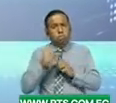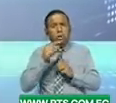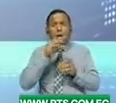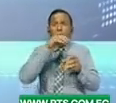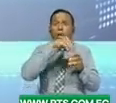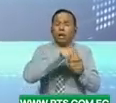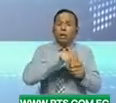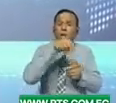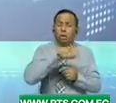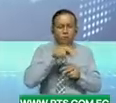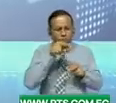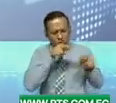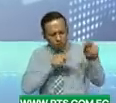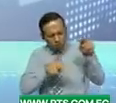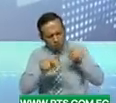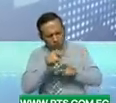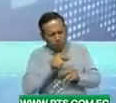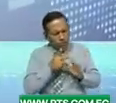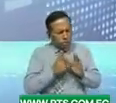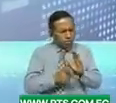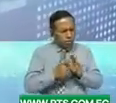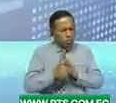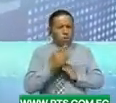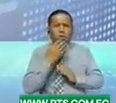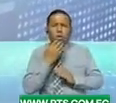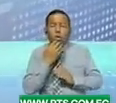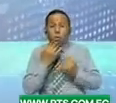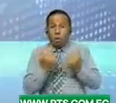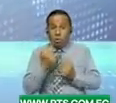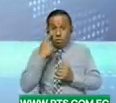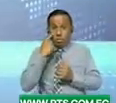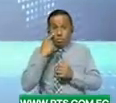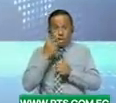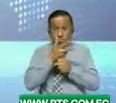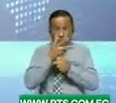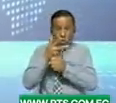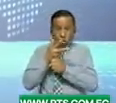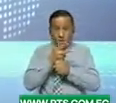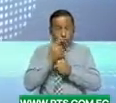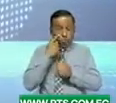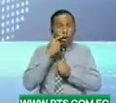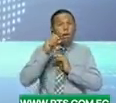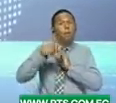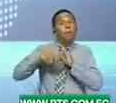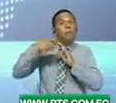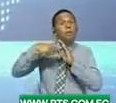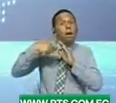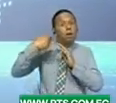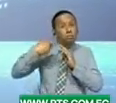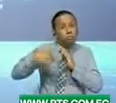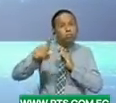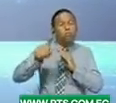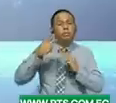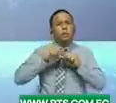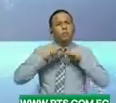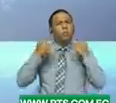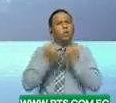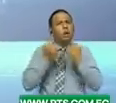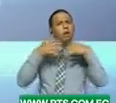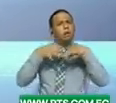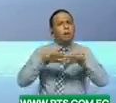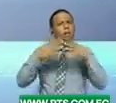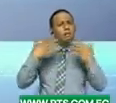realizando verificaciones de qué es lo que sucedió aquí. Les vamos a mostrar las siguientes imágenes, un video que ya está circulando en redes